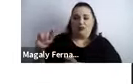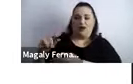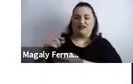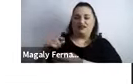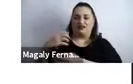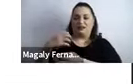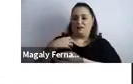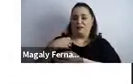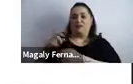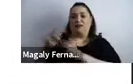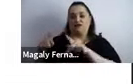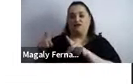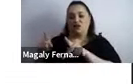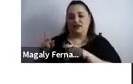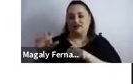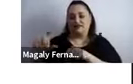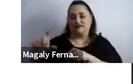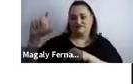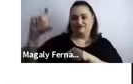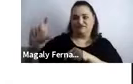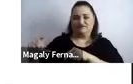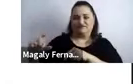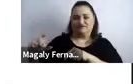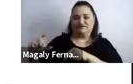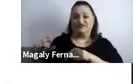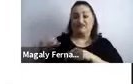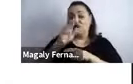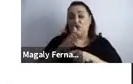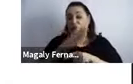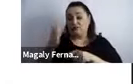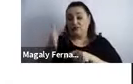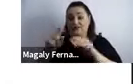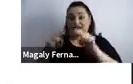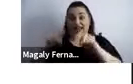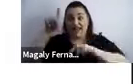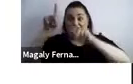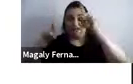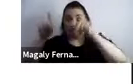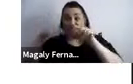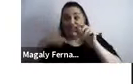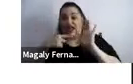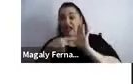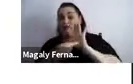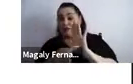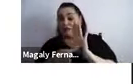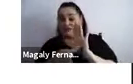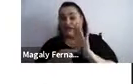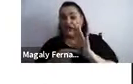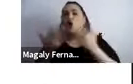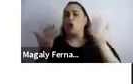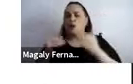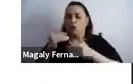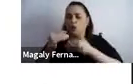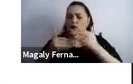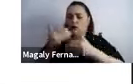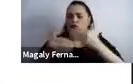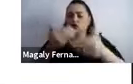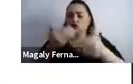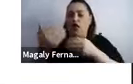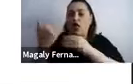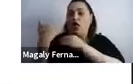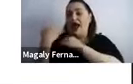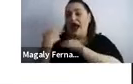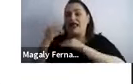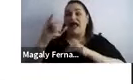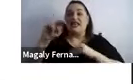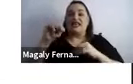en zona de déficit. Luego en esta gráfica me he esforzado en representarles cómo ha evolucionado la carga de inequidad en